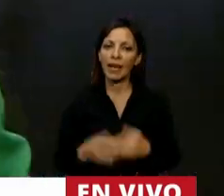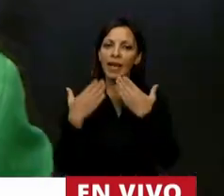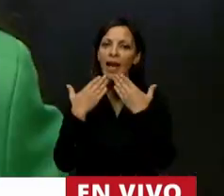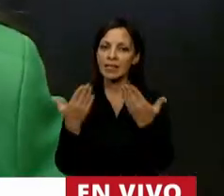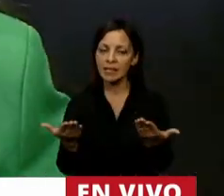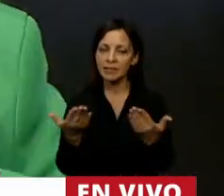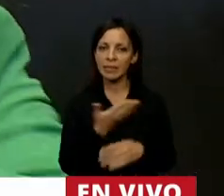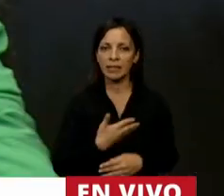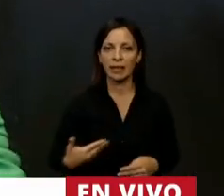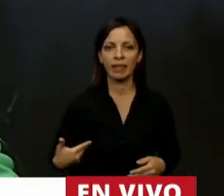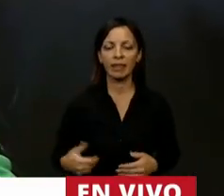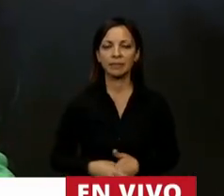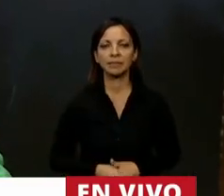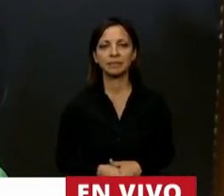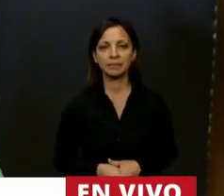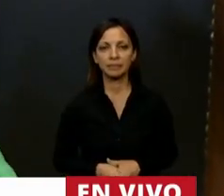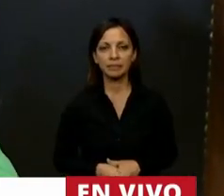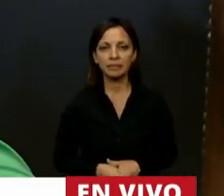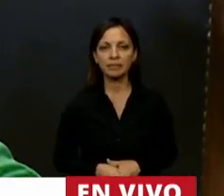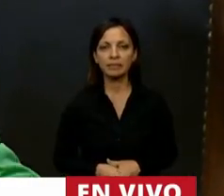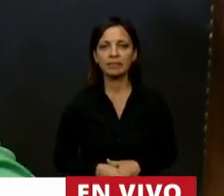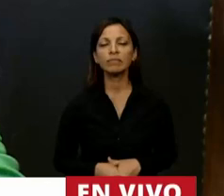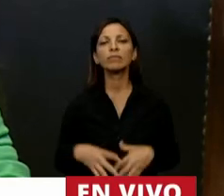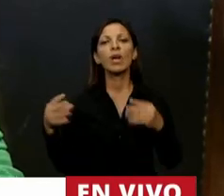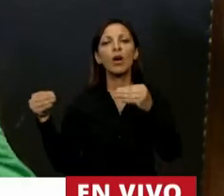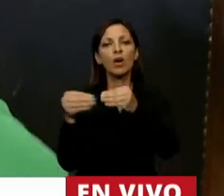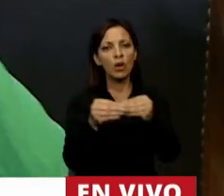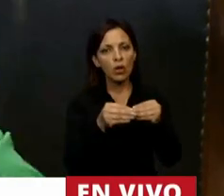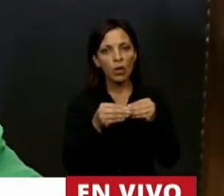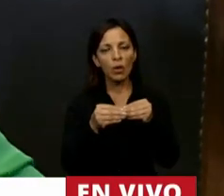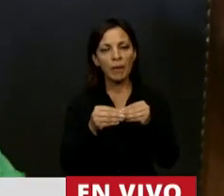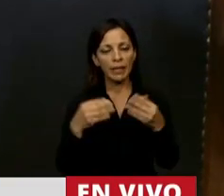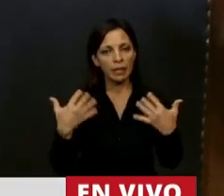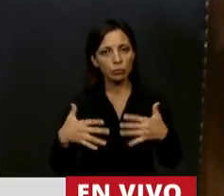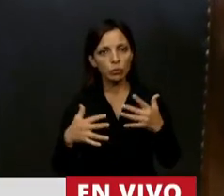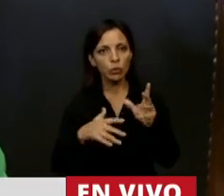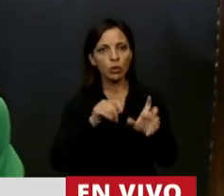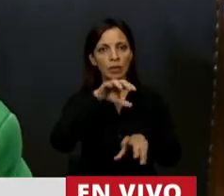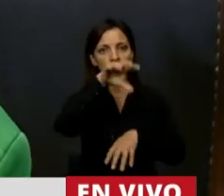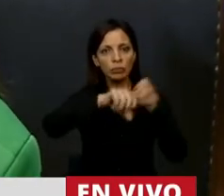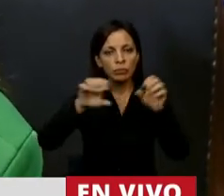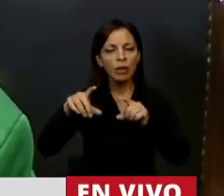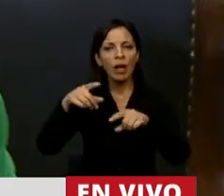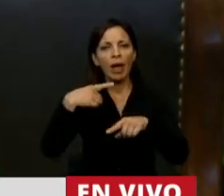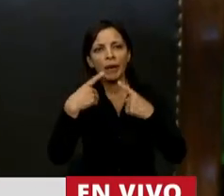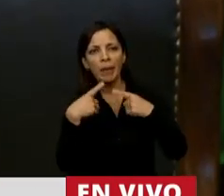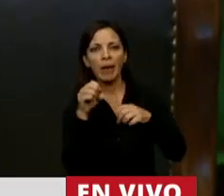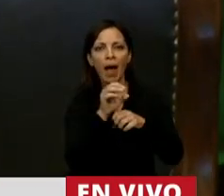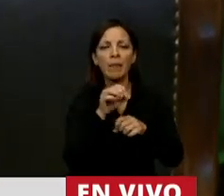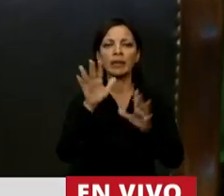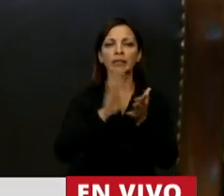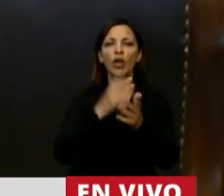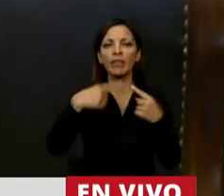Gracias, presidente. Muchas compañeras fueron traídas a este recinto en los diferentes discursos durante toda la noche, así